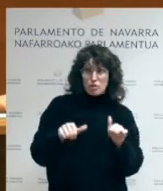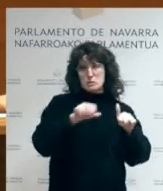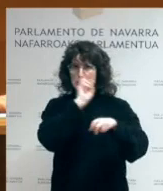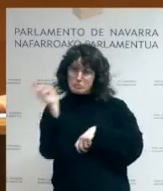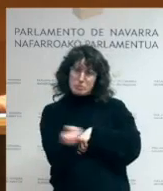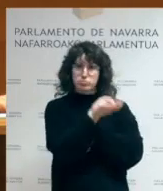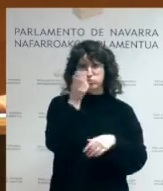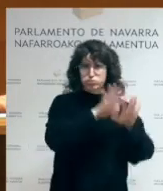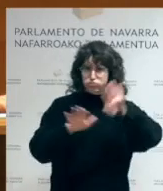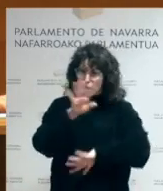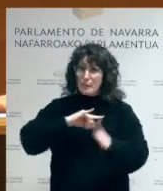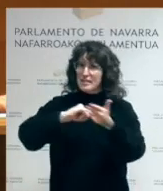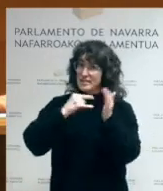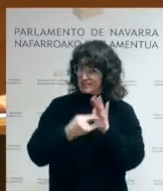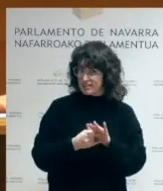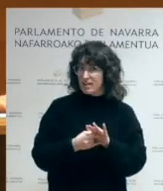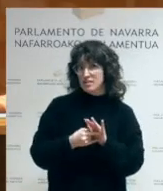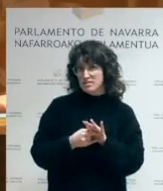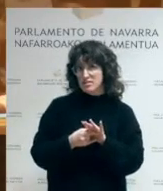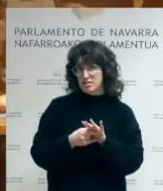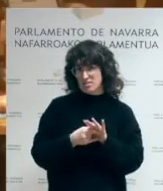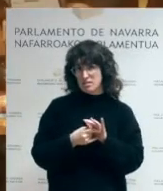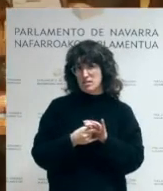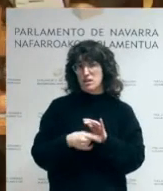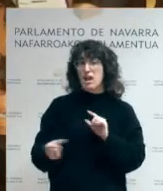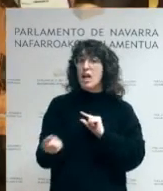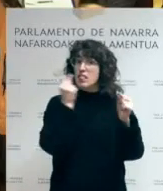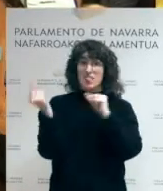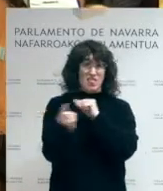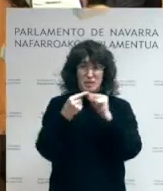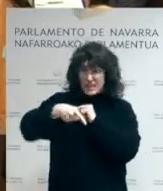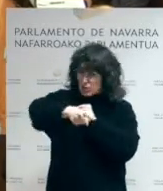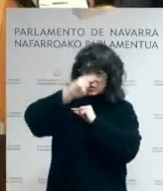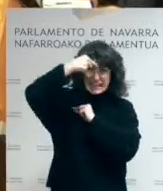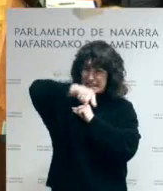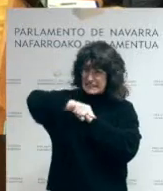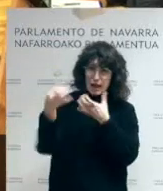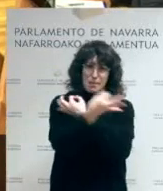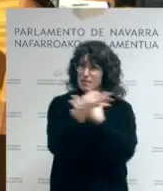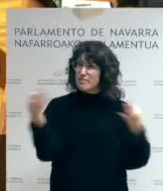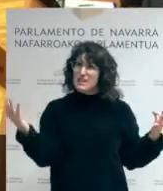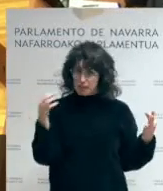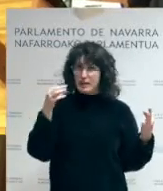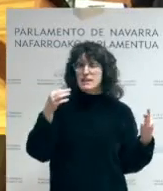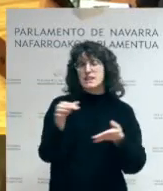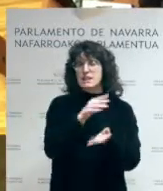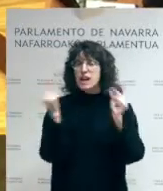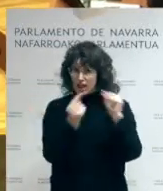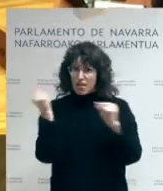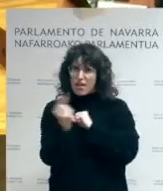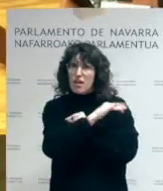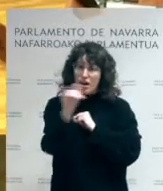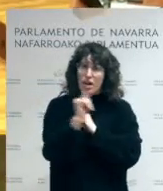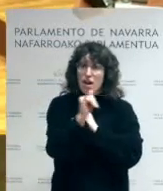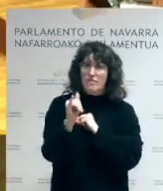complejidad técnica. Y ese debate está, saben, perfectamente encima de la mesa. Insisto que no les he visto ni a ustedes de Geroa Bai ni al señor Ortúzar en